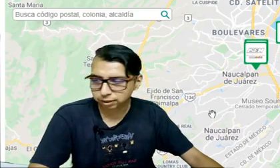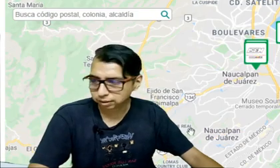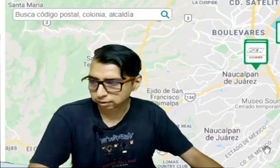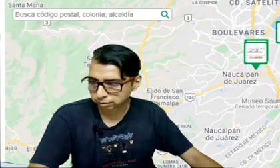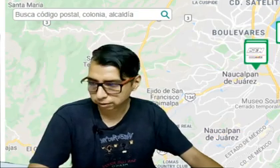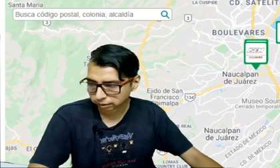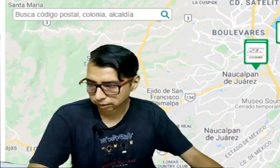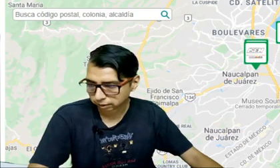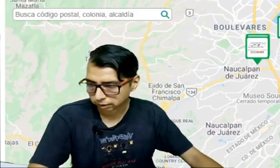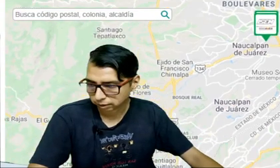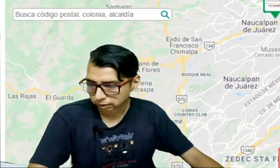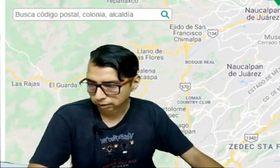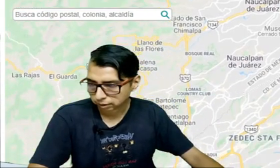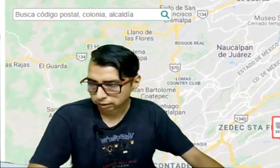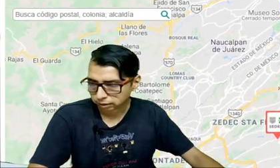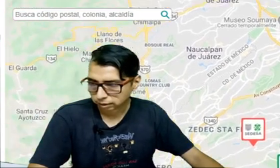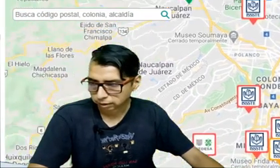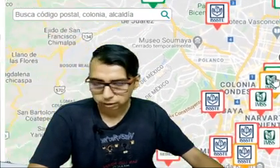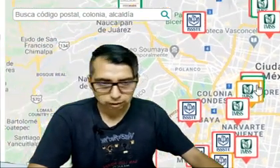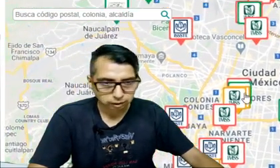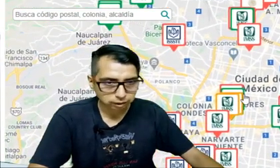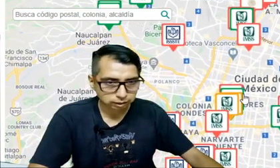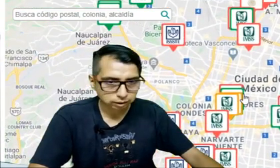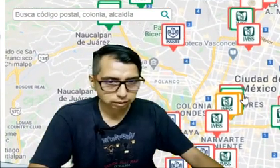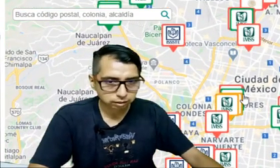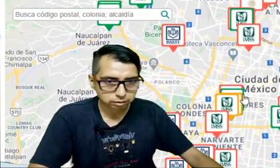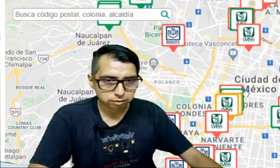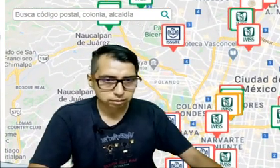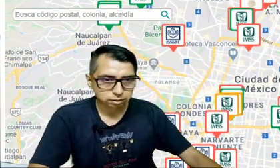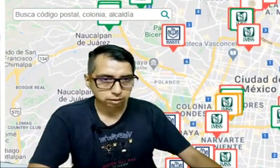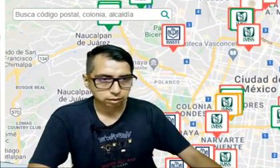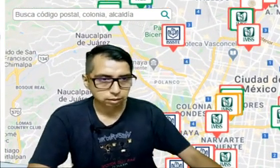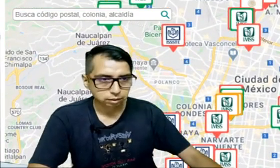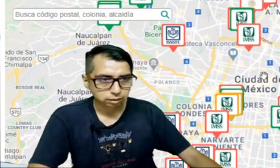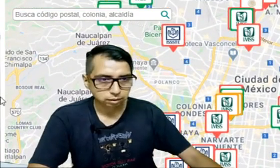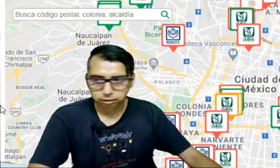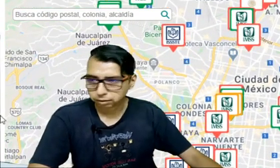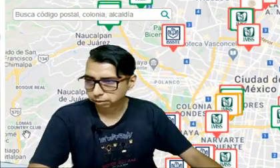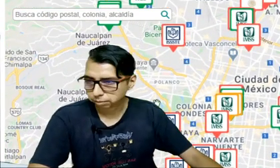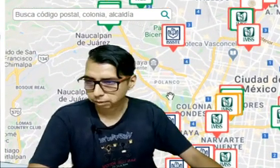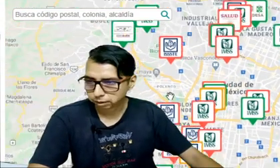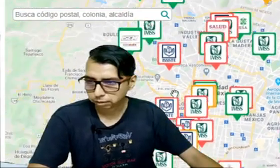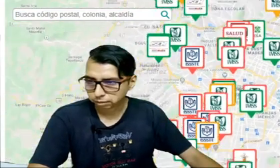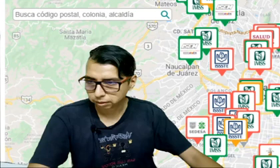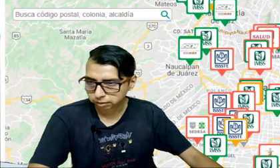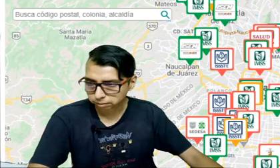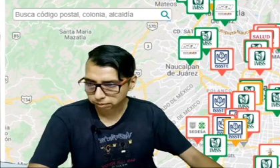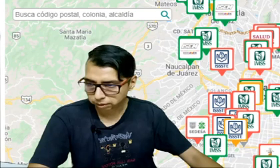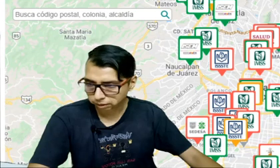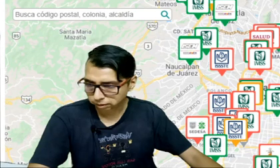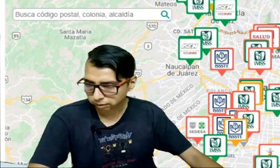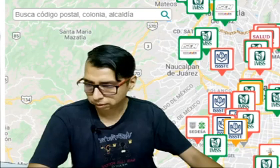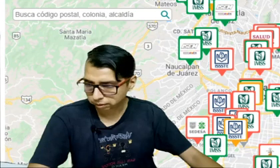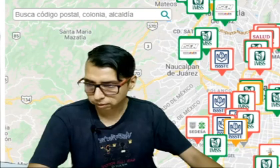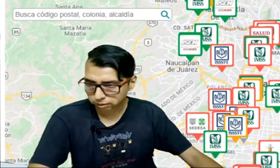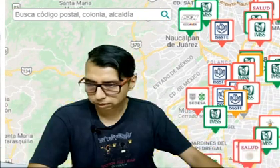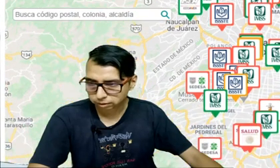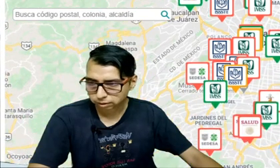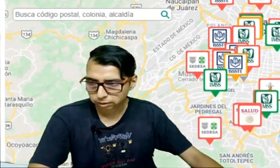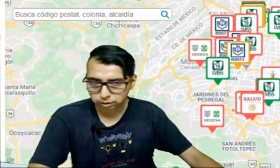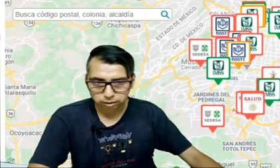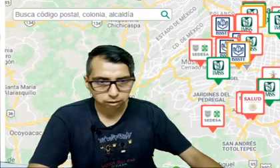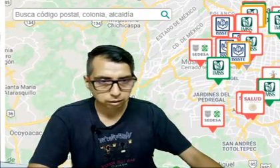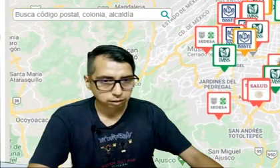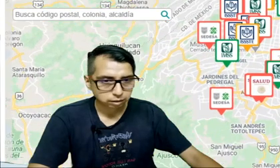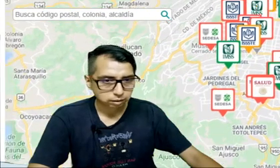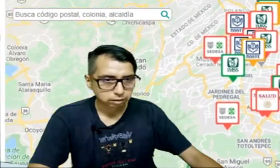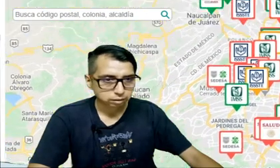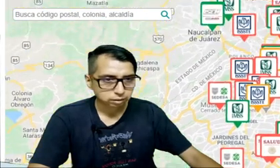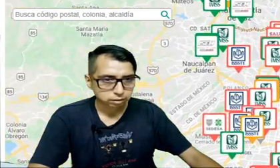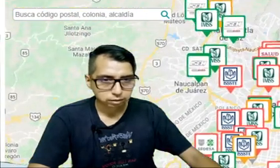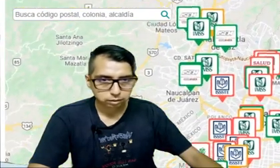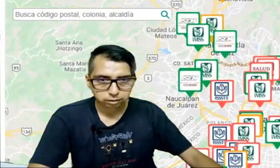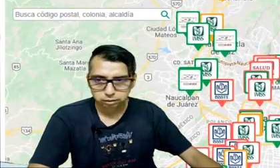hospitales aquí nos por qué no